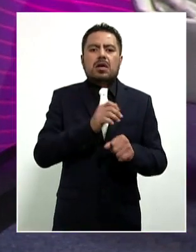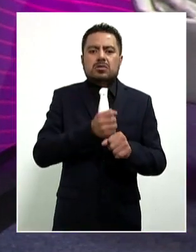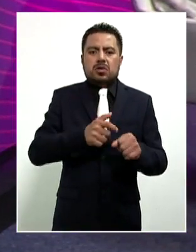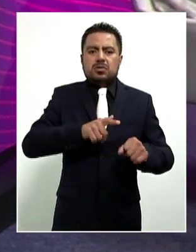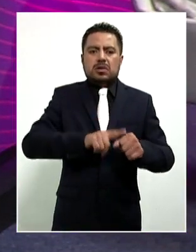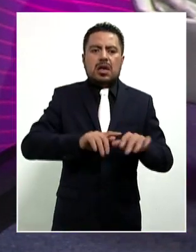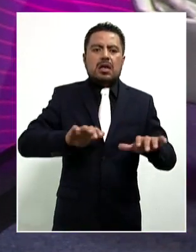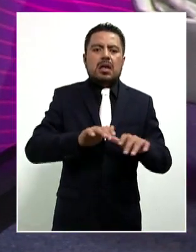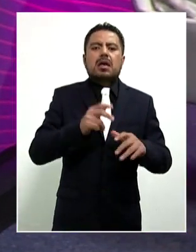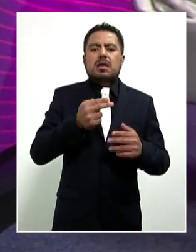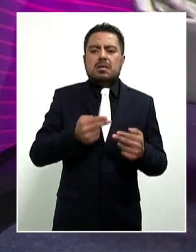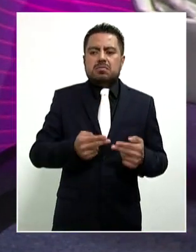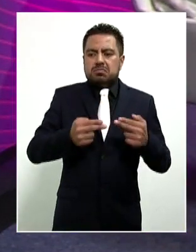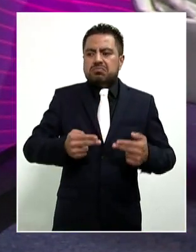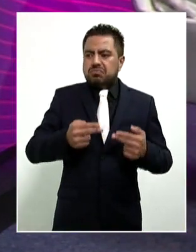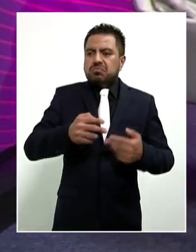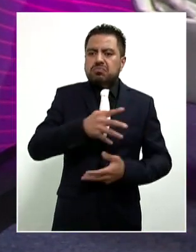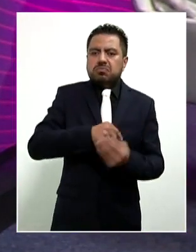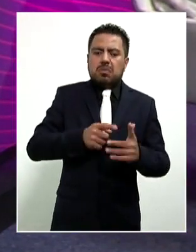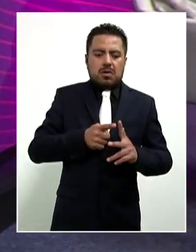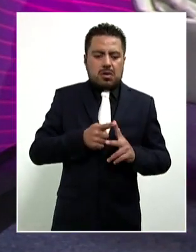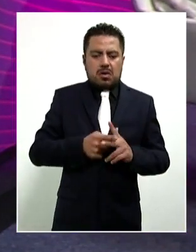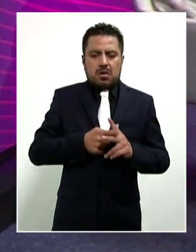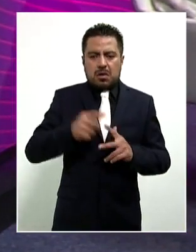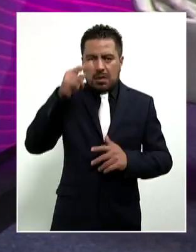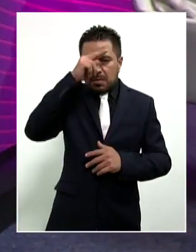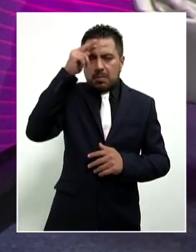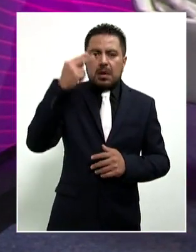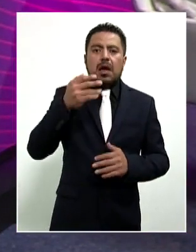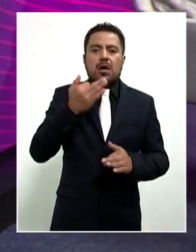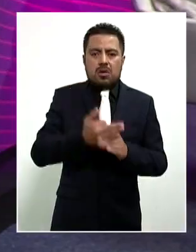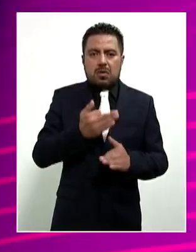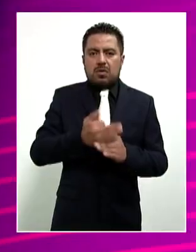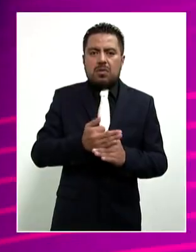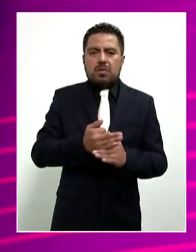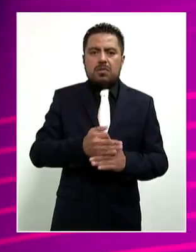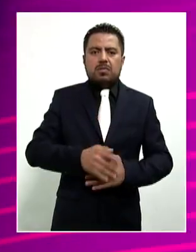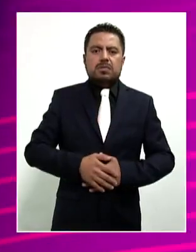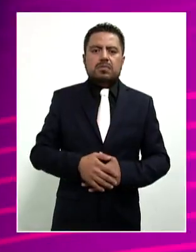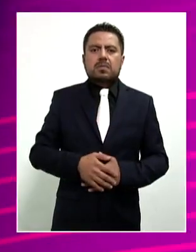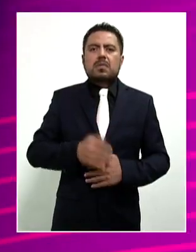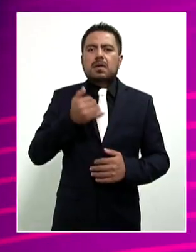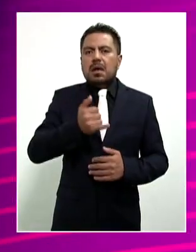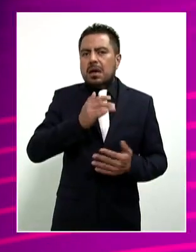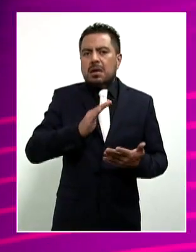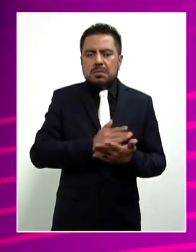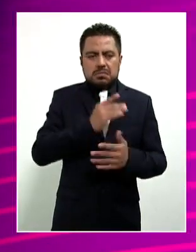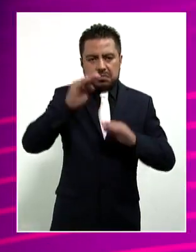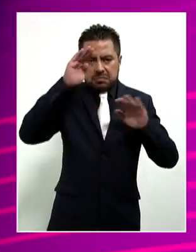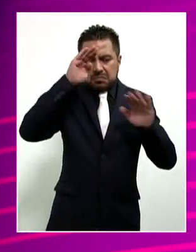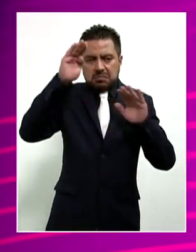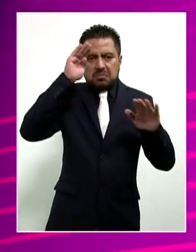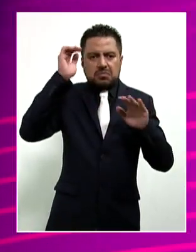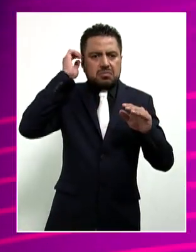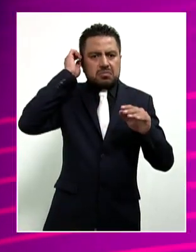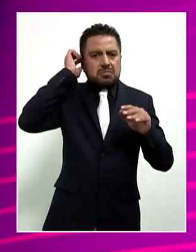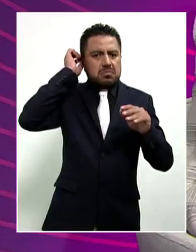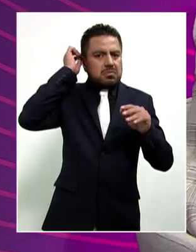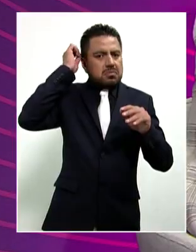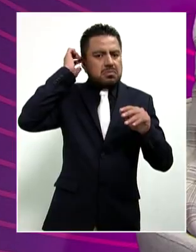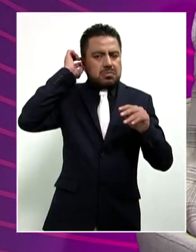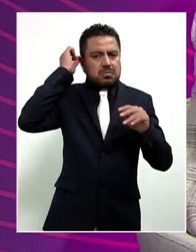sociedad y economía mexicanas en este momento, y pensamos que está en el